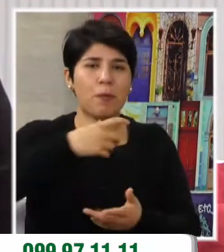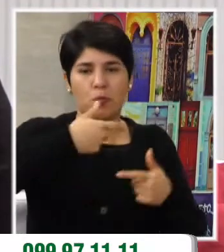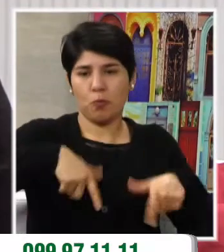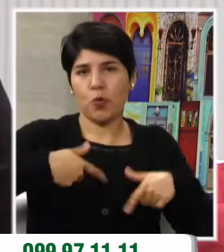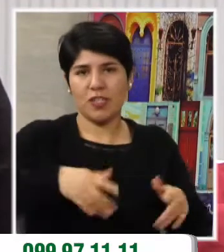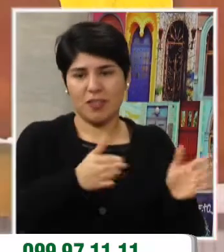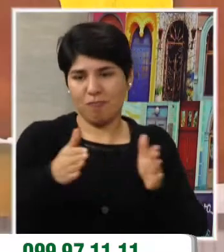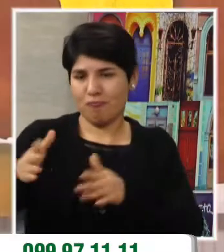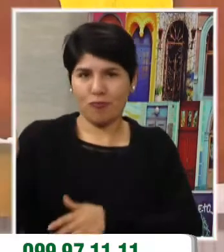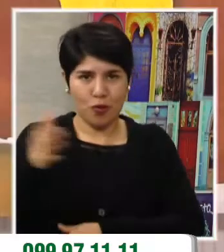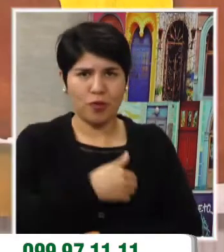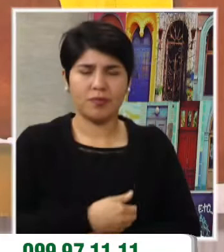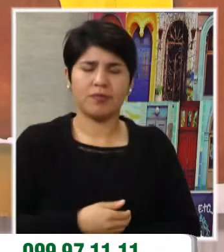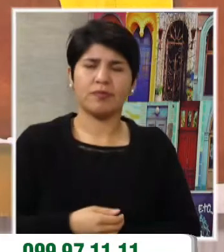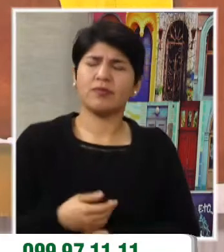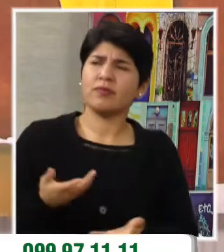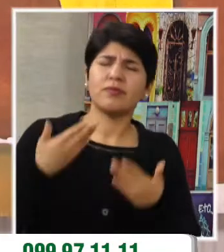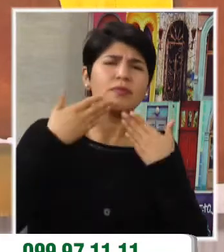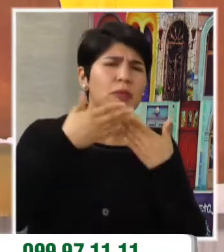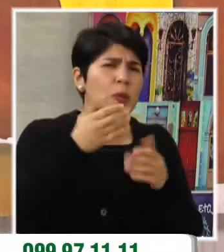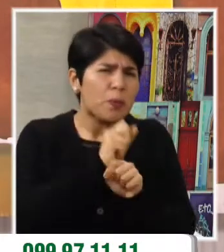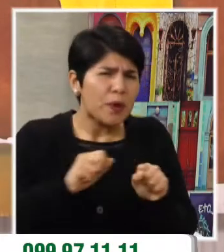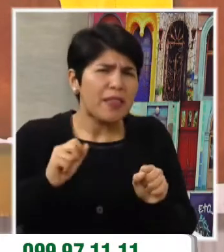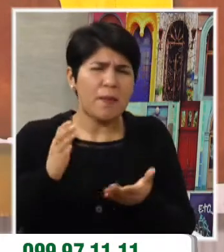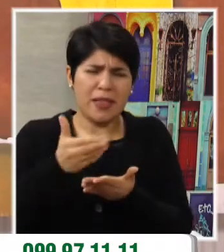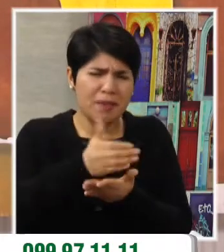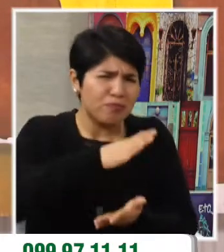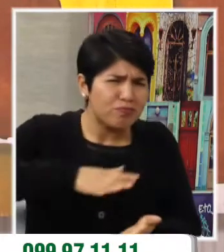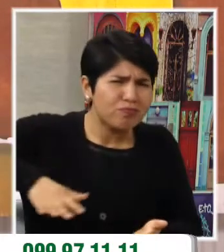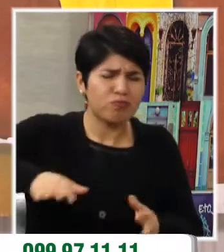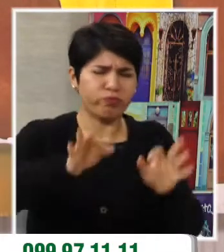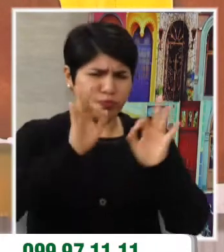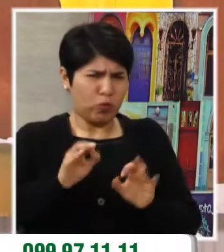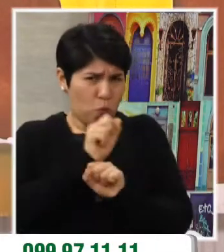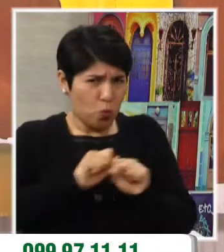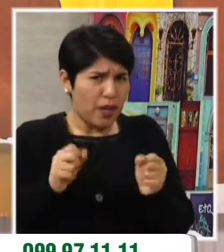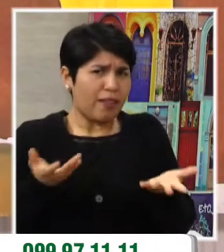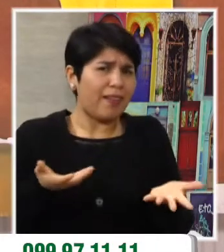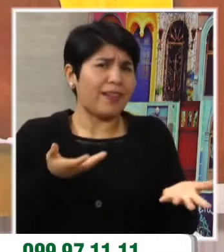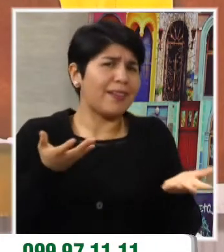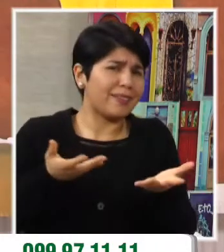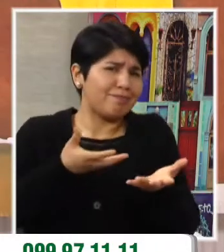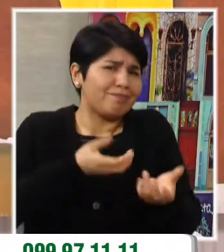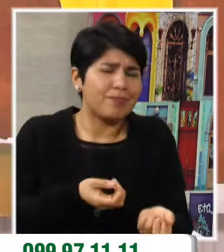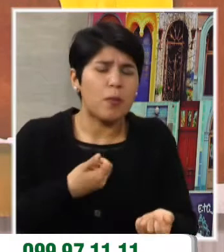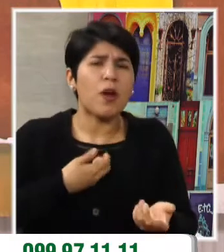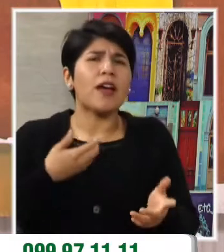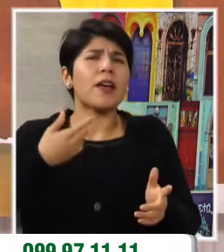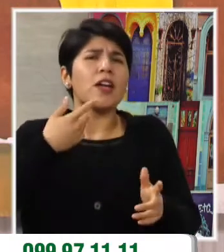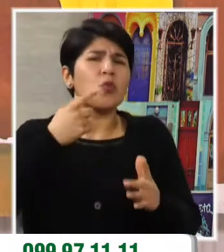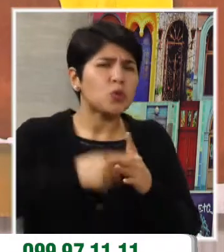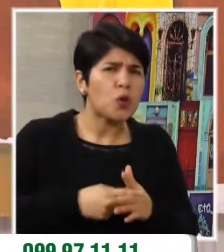se puede llegar a todo el departamento porque siempre se habla cuando nos referimos a la inclusión a políticas sociales